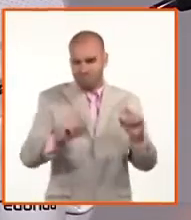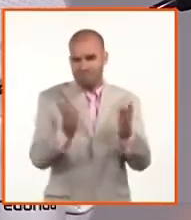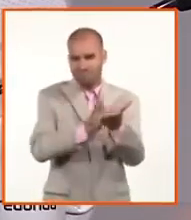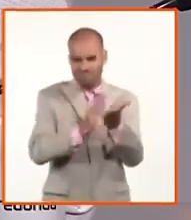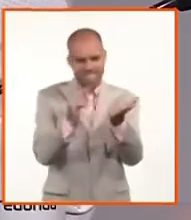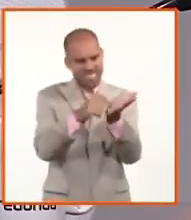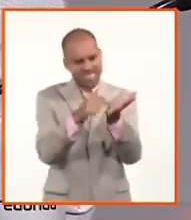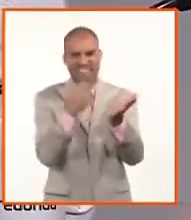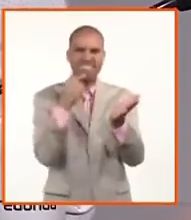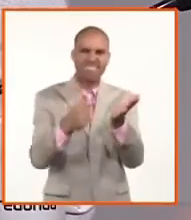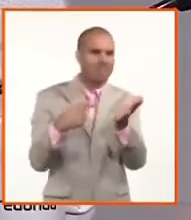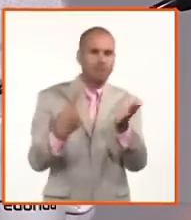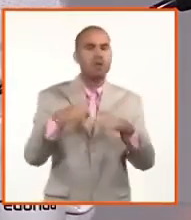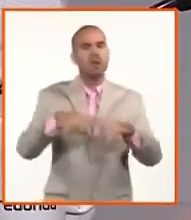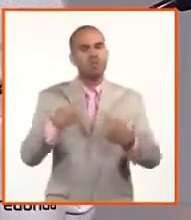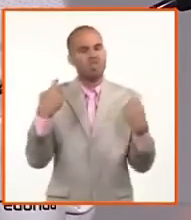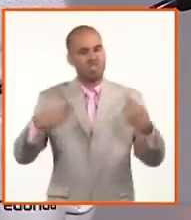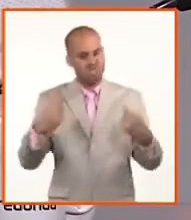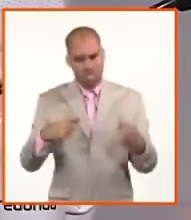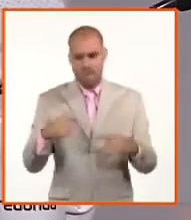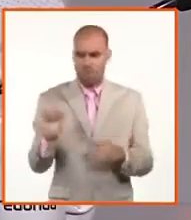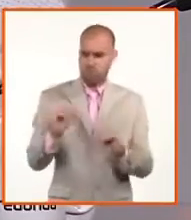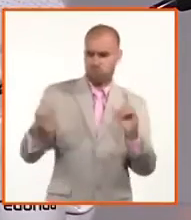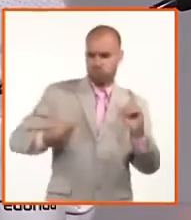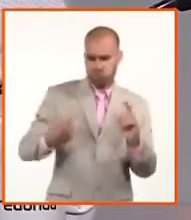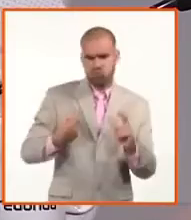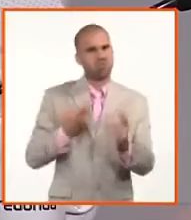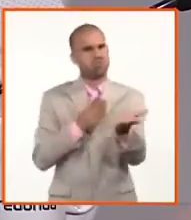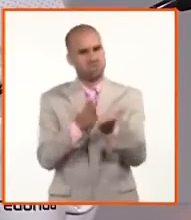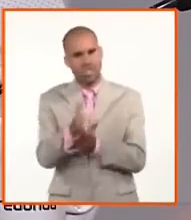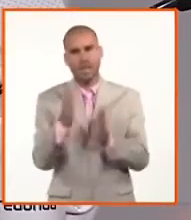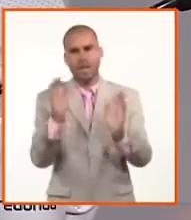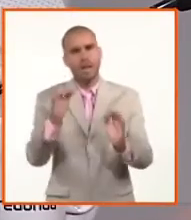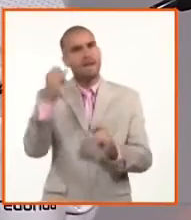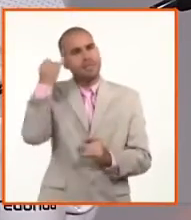ellos decían por qué había que luchar, por qué siguiendo la idea martiana